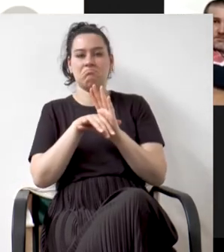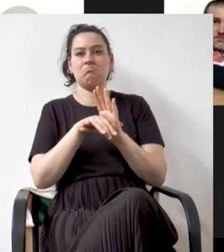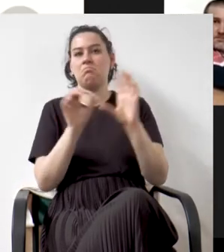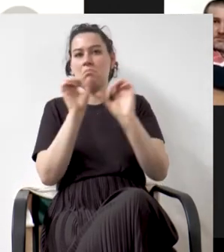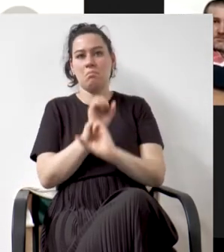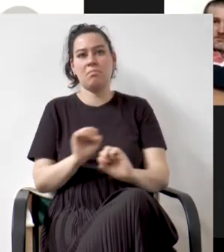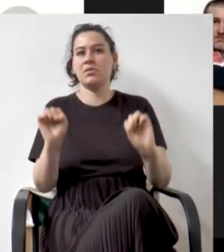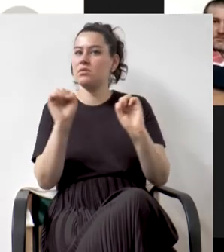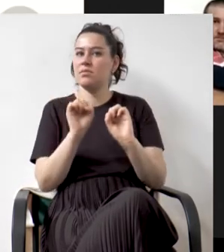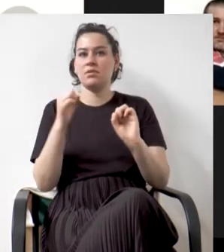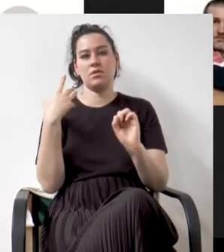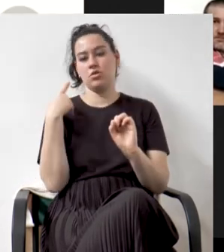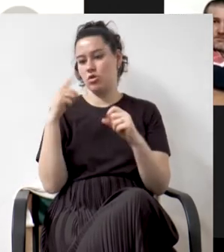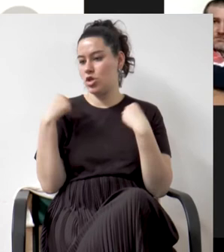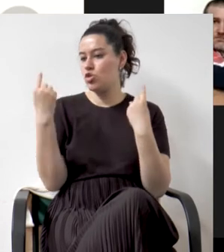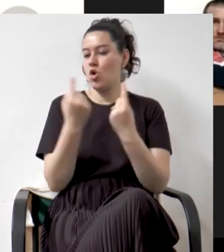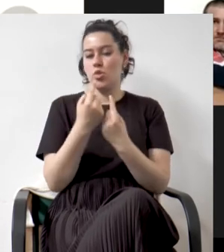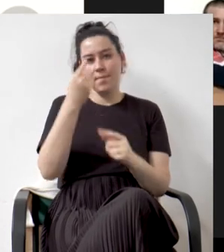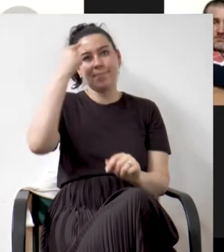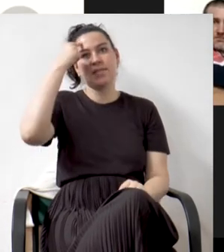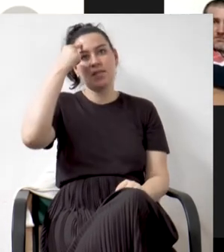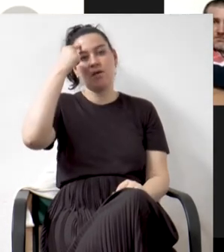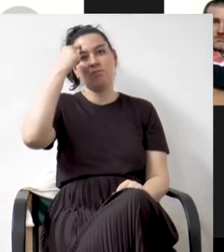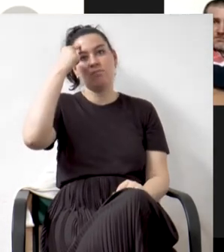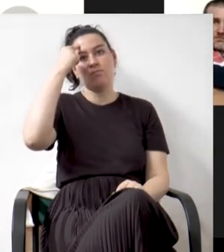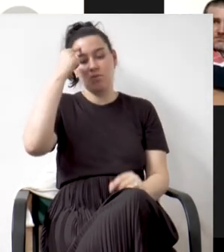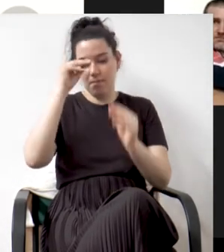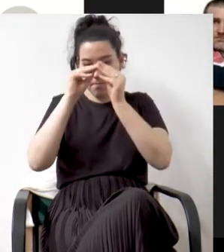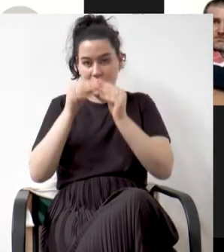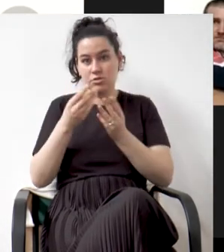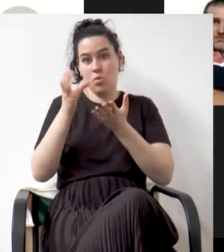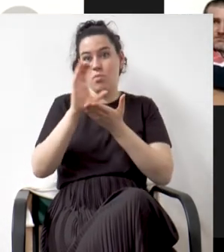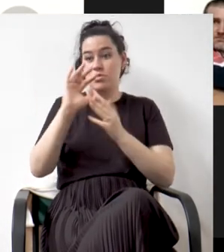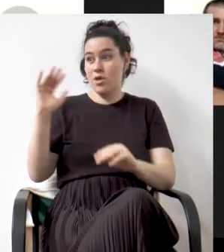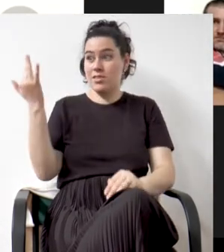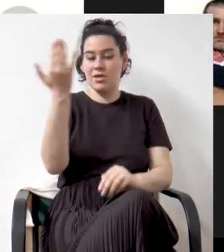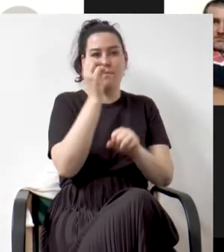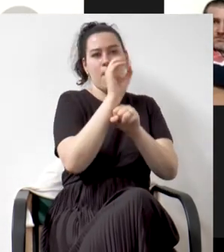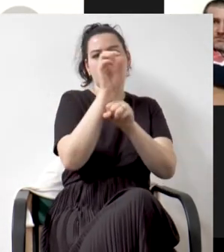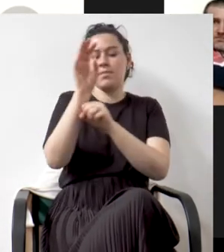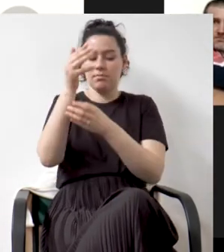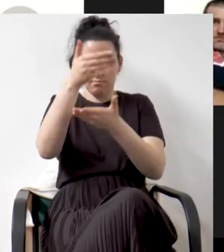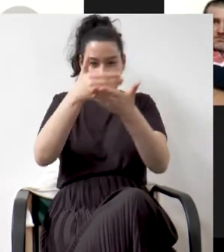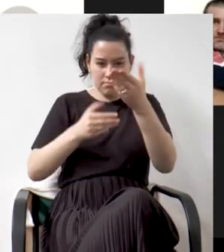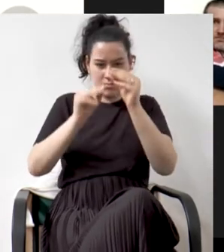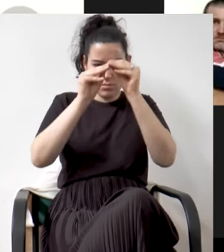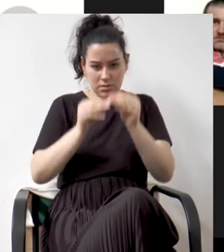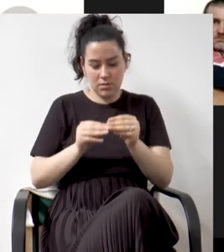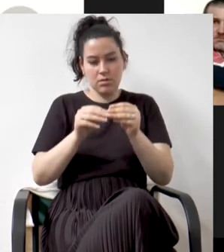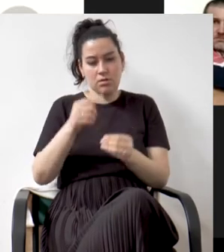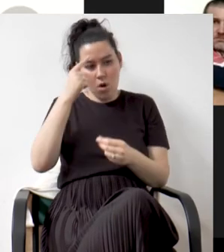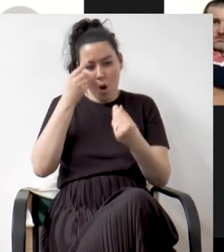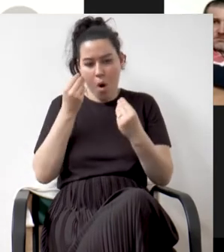posiblemente todos los directores estamos pensando, cuando nos concedan el presupuesto al interior, qué discusión interna vamos a tener,